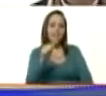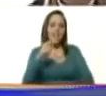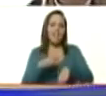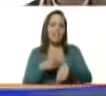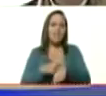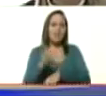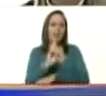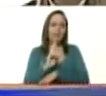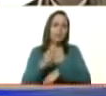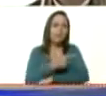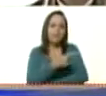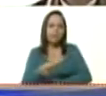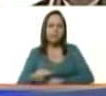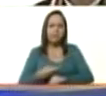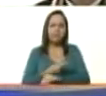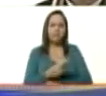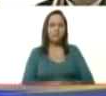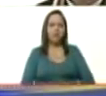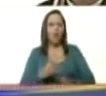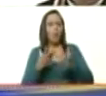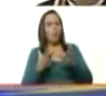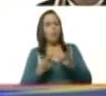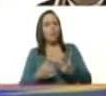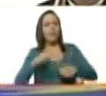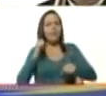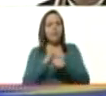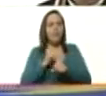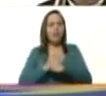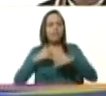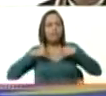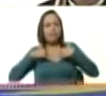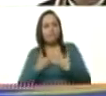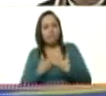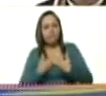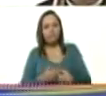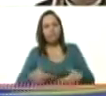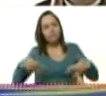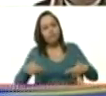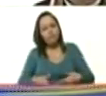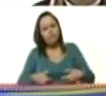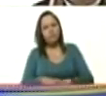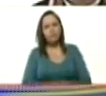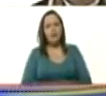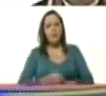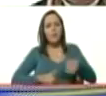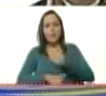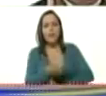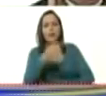¿Cuántos trabajadores de Conviasa sufrieron? Más de 4.000 trabajadores.